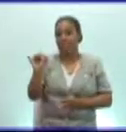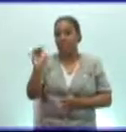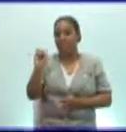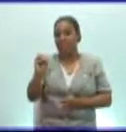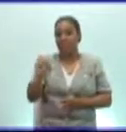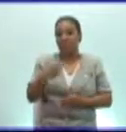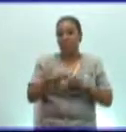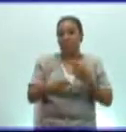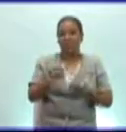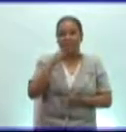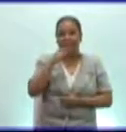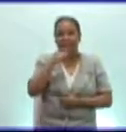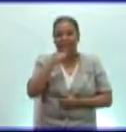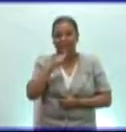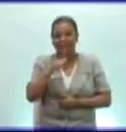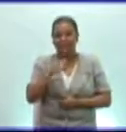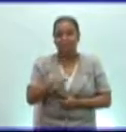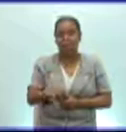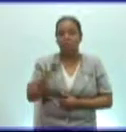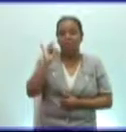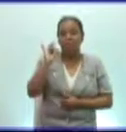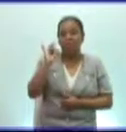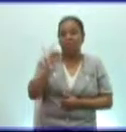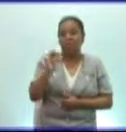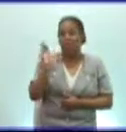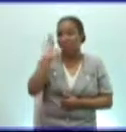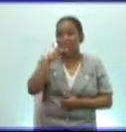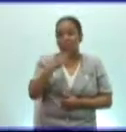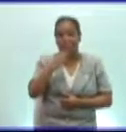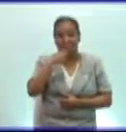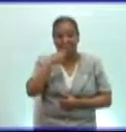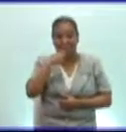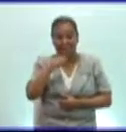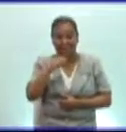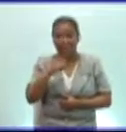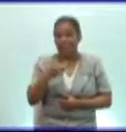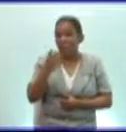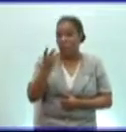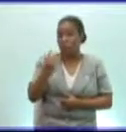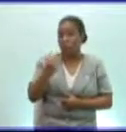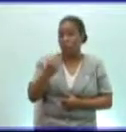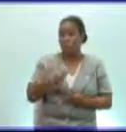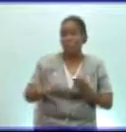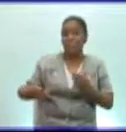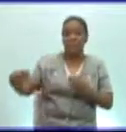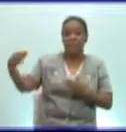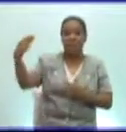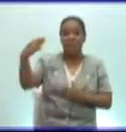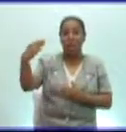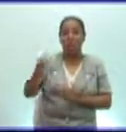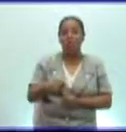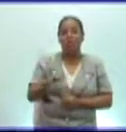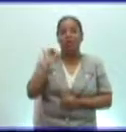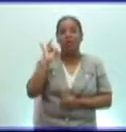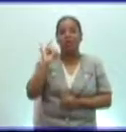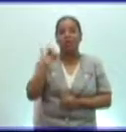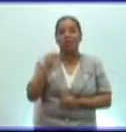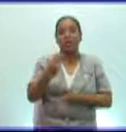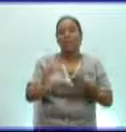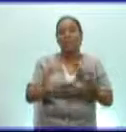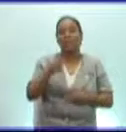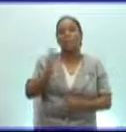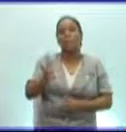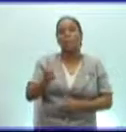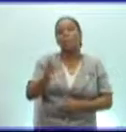ácido, 7 neutro y valores mayores que 7, pues entonces el pH sería un pH